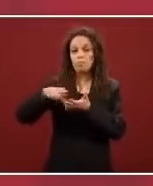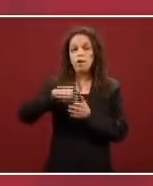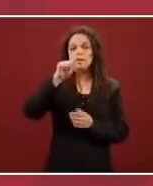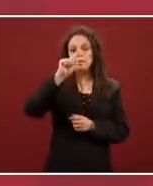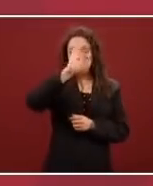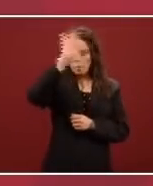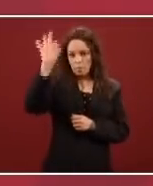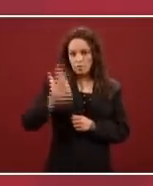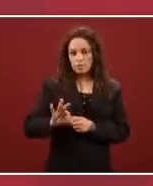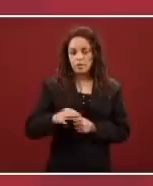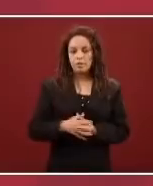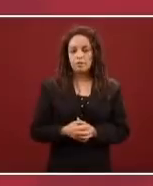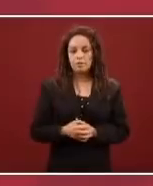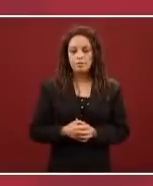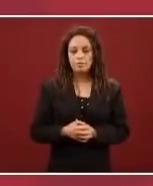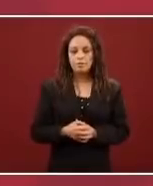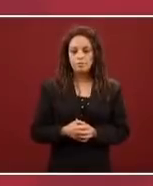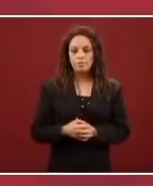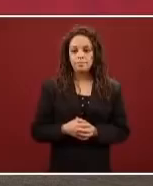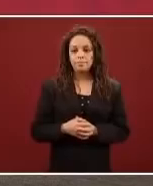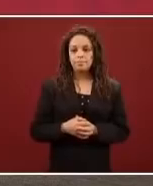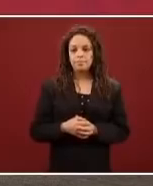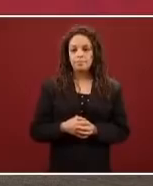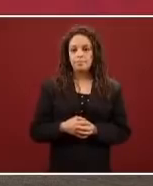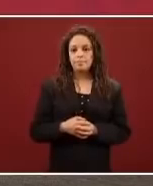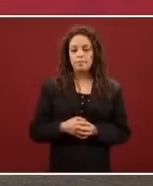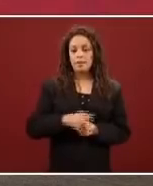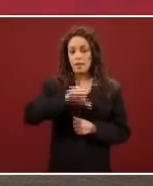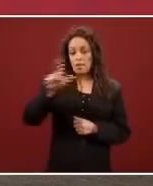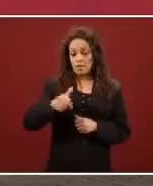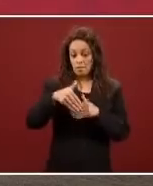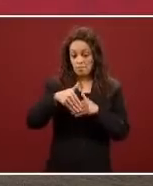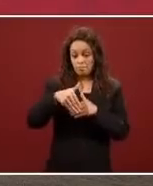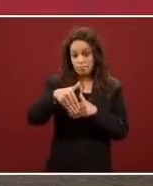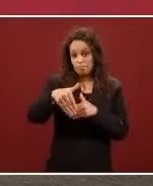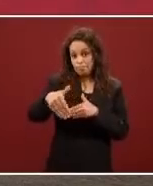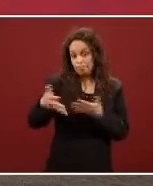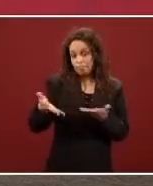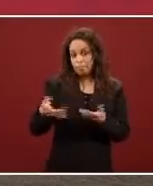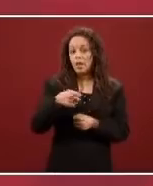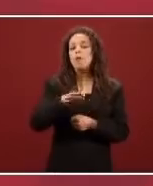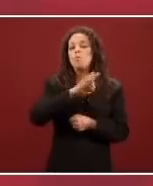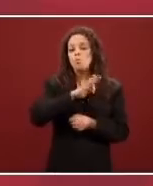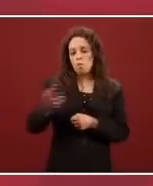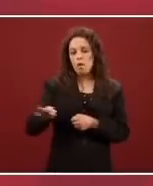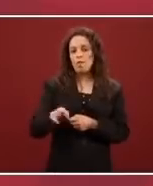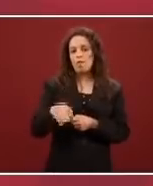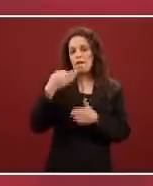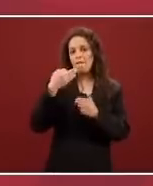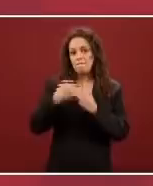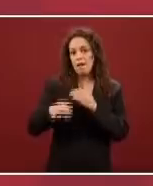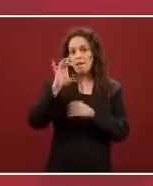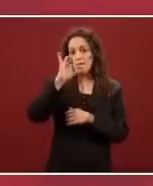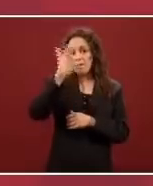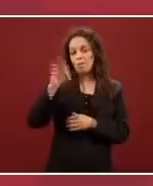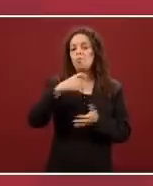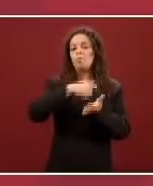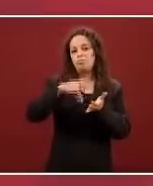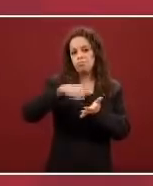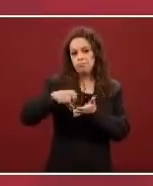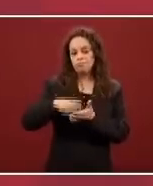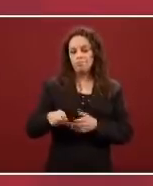días podrían adquirir el resto. Esto es para cubrir, como estamos en fases y en escenarios de